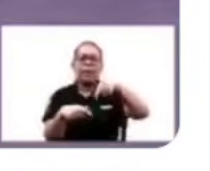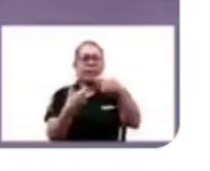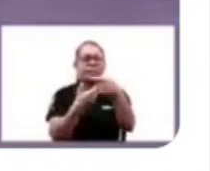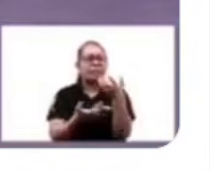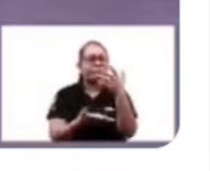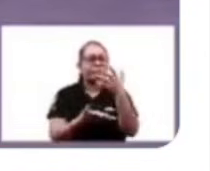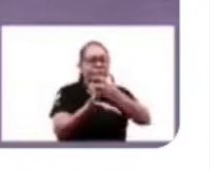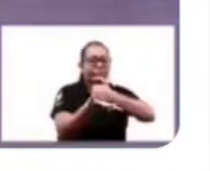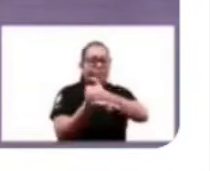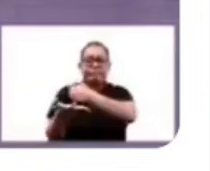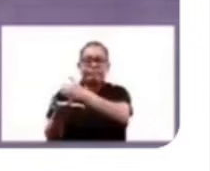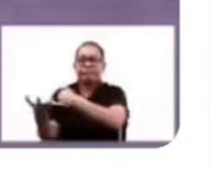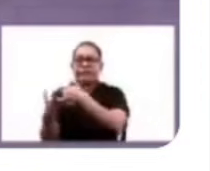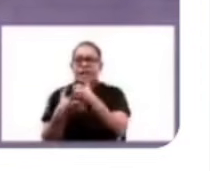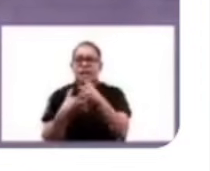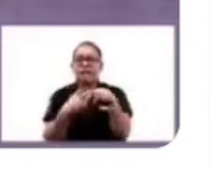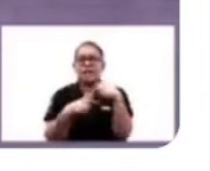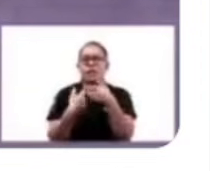nunca buscaron trabajo.